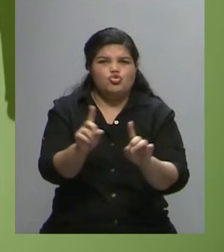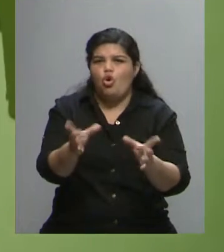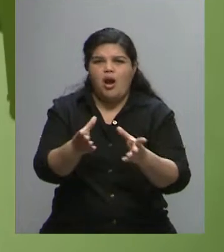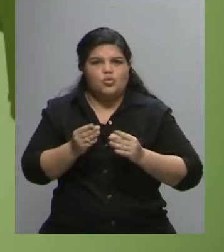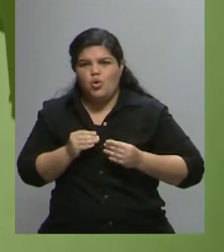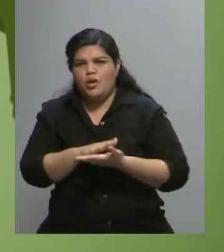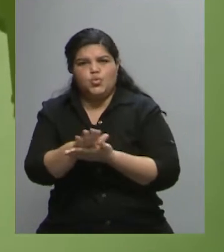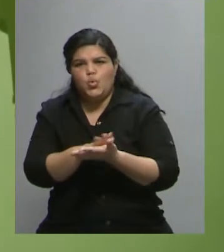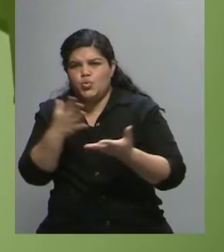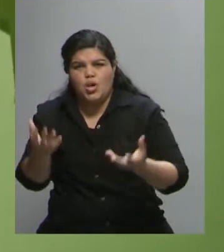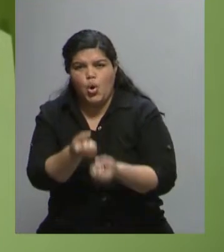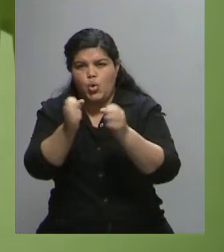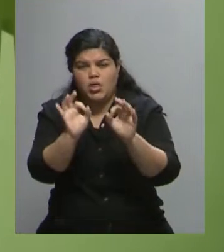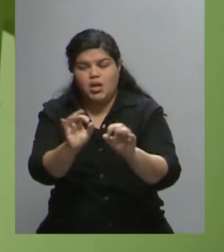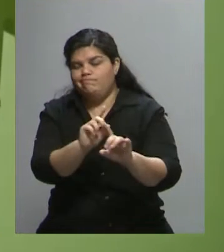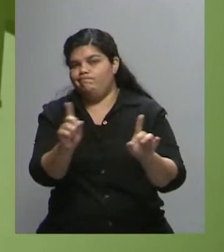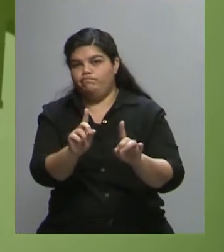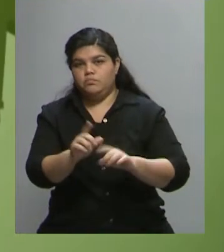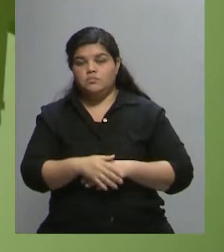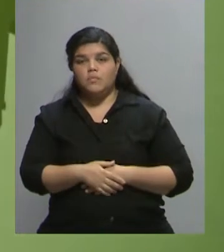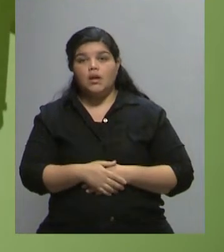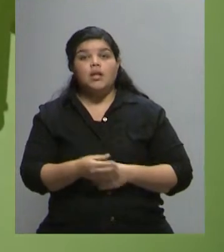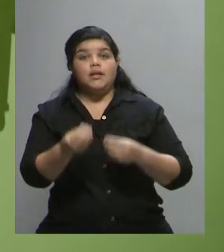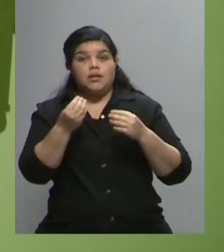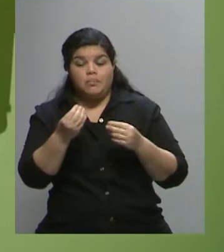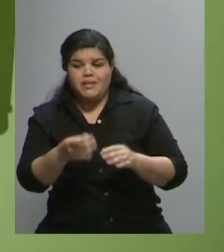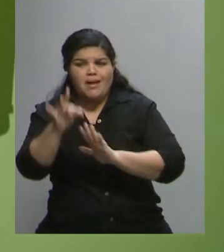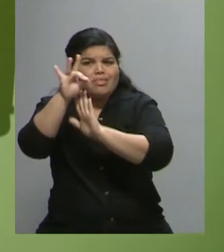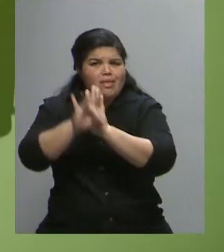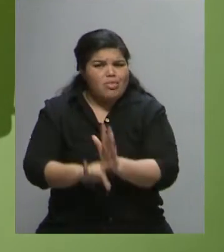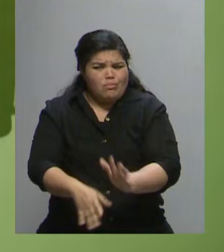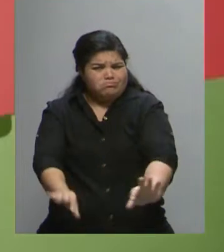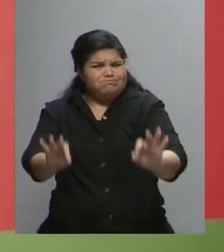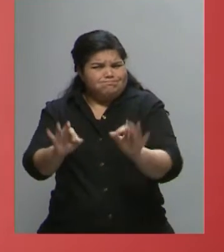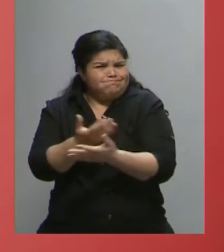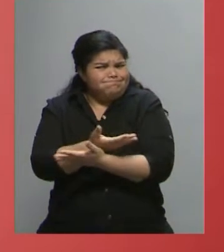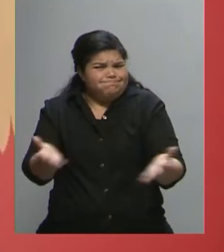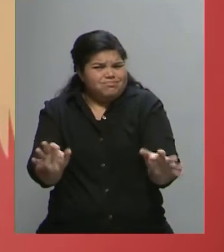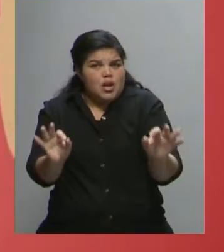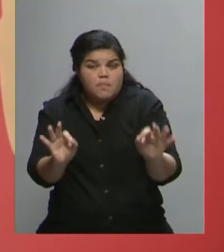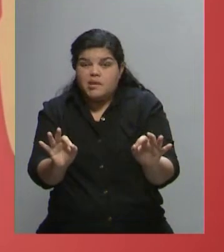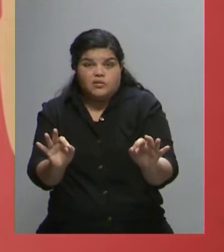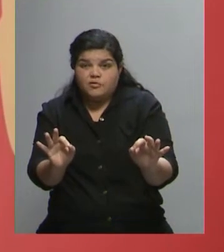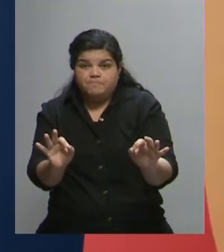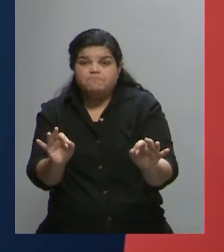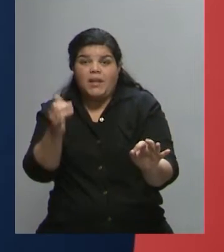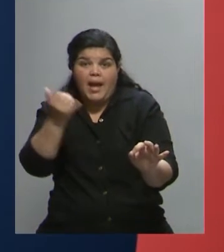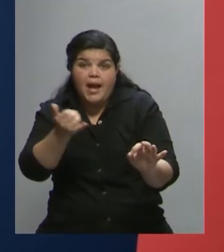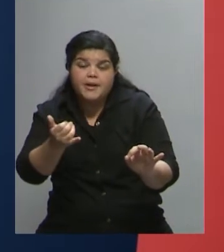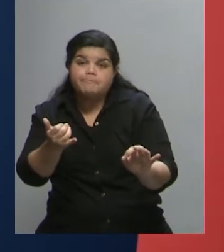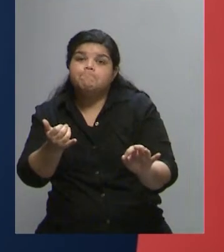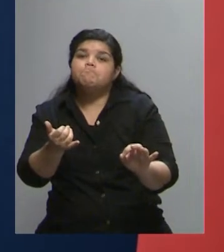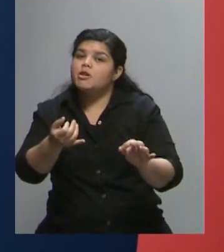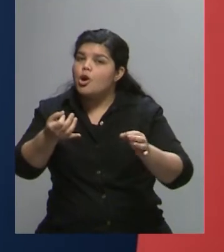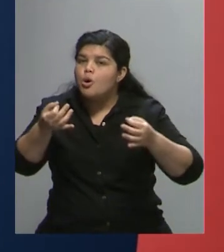nunca los vamos a tener, ¿no? ¿Qué quiero decir con esto? Big Data es un océano de información de las cosas que uno hace. Pero Big